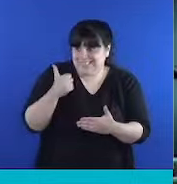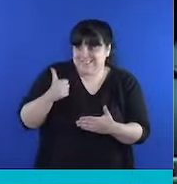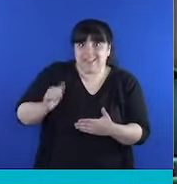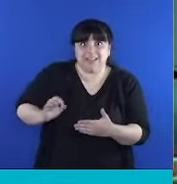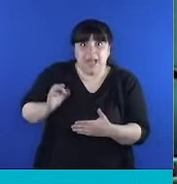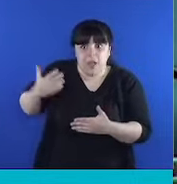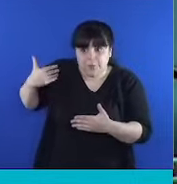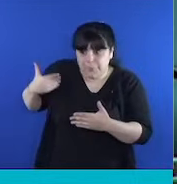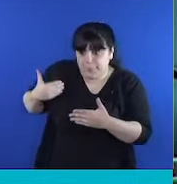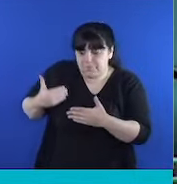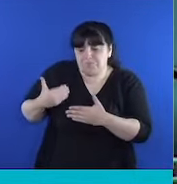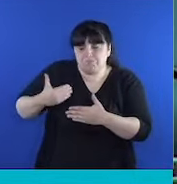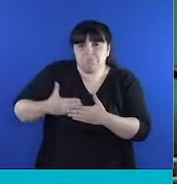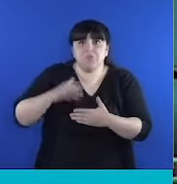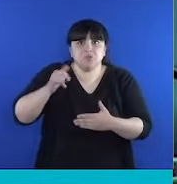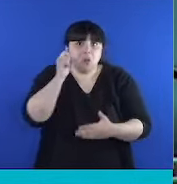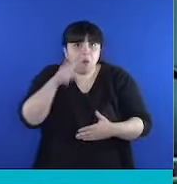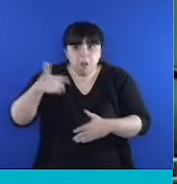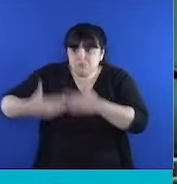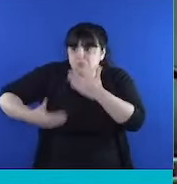distintas etapas, se han llevado a cabo